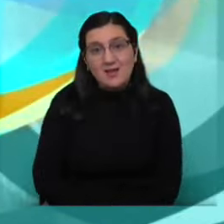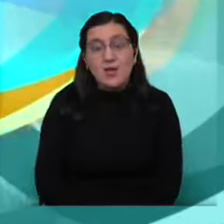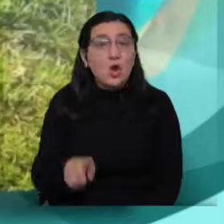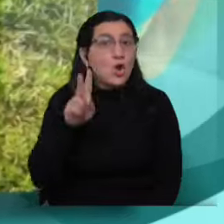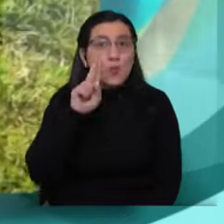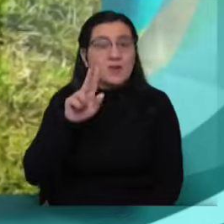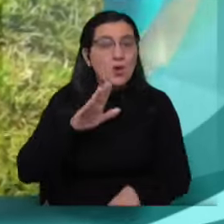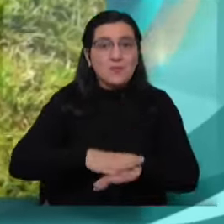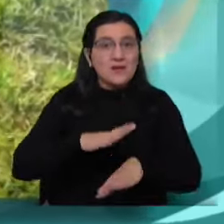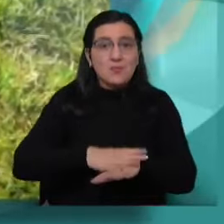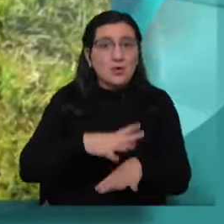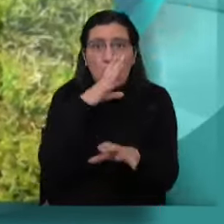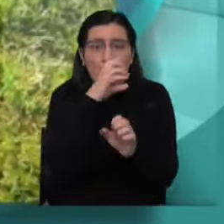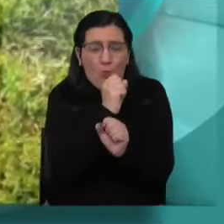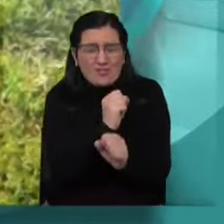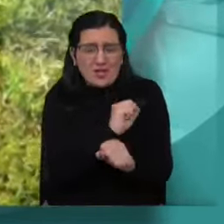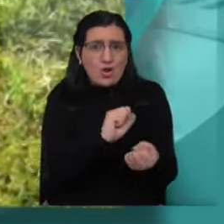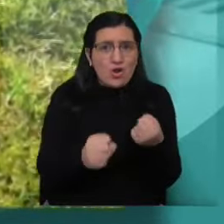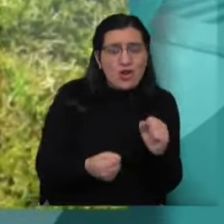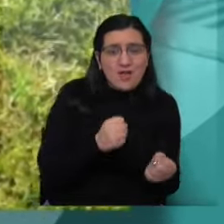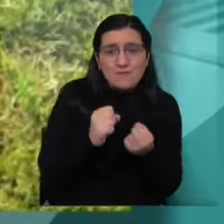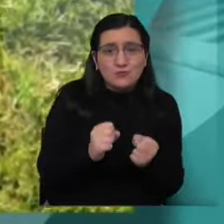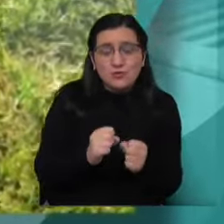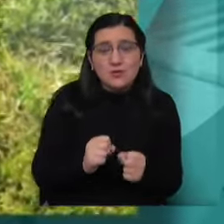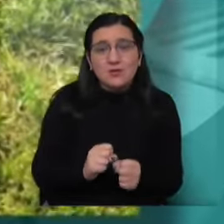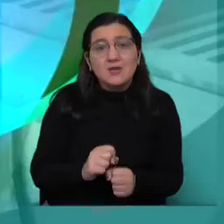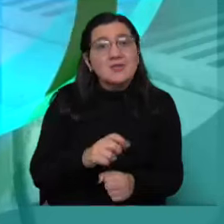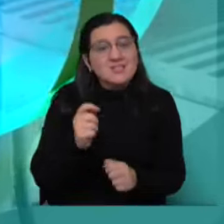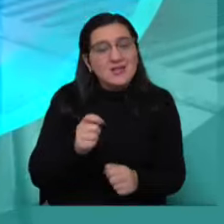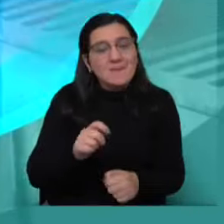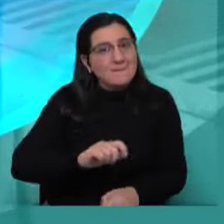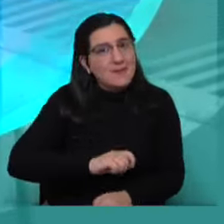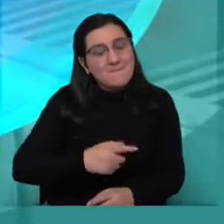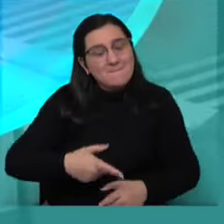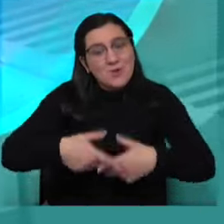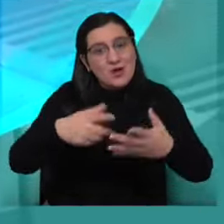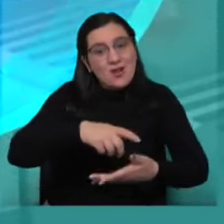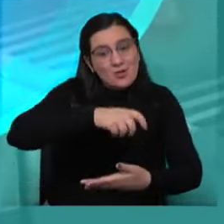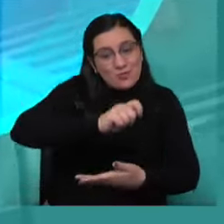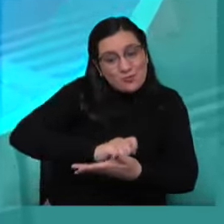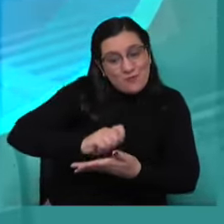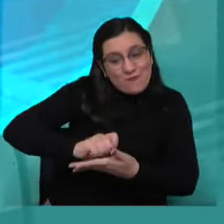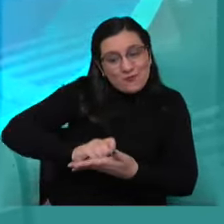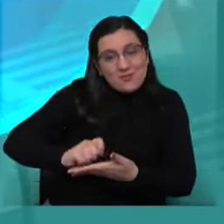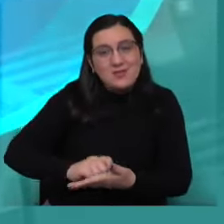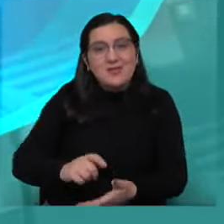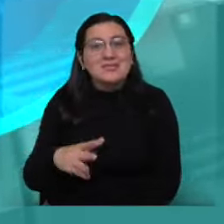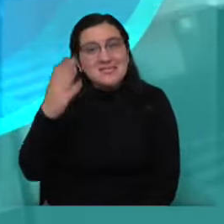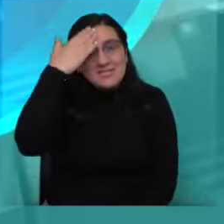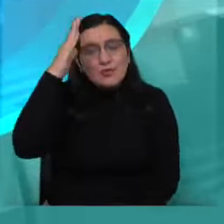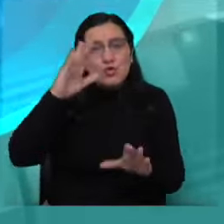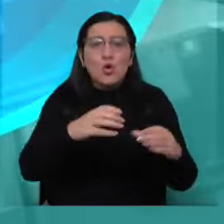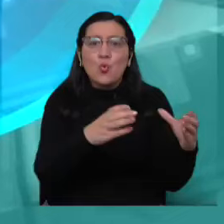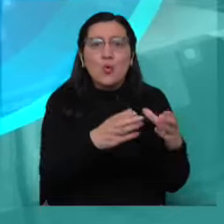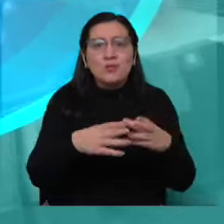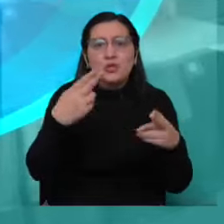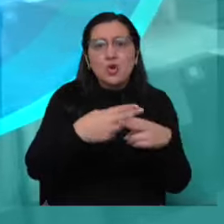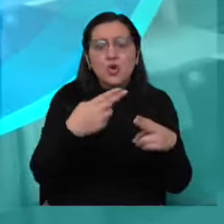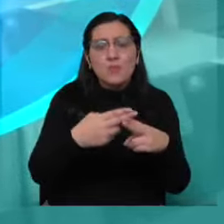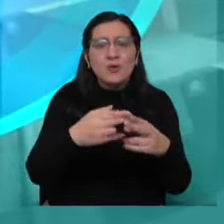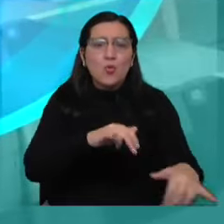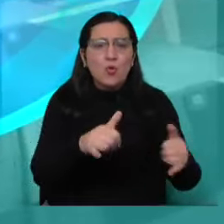penales porque no aguanta los nervios y no hay quien le gane al Tuti fruti se sabe todos los nombres de los cuadros y los jugadores de fútbol ama